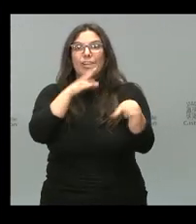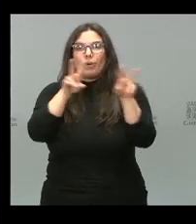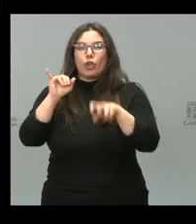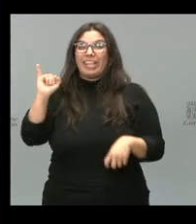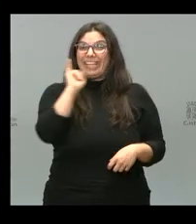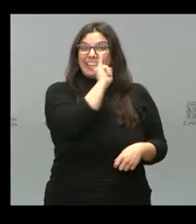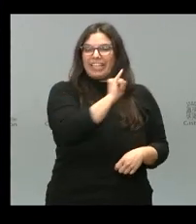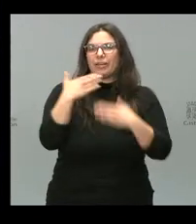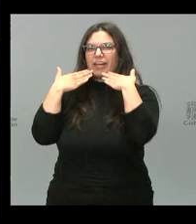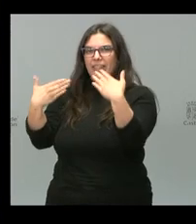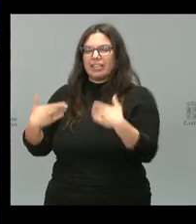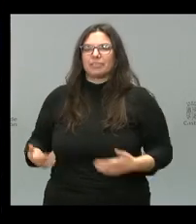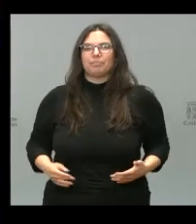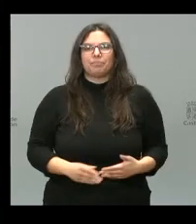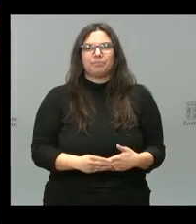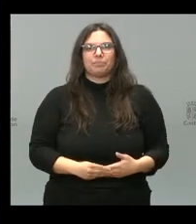gracias presidente